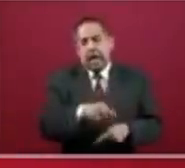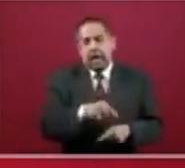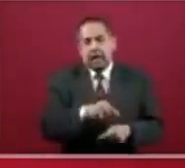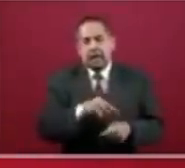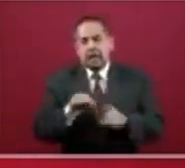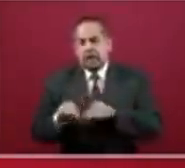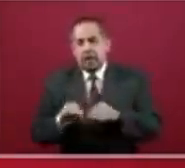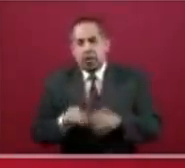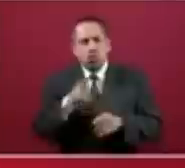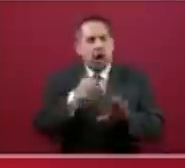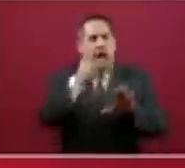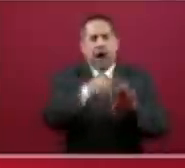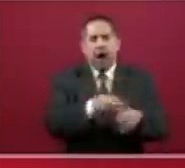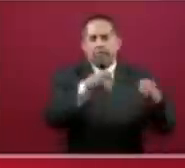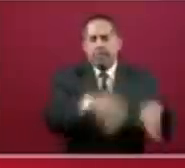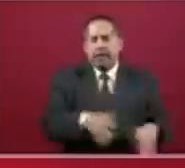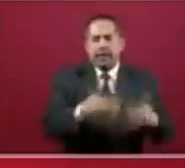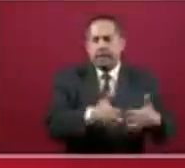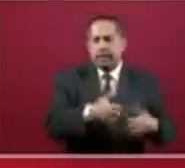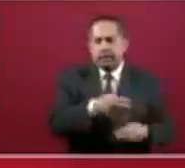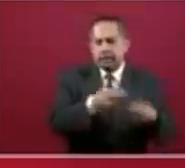que no se afecte a las empresas.